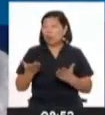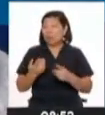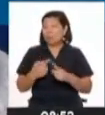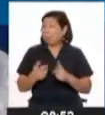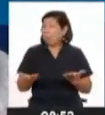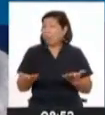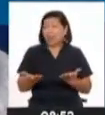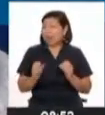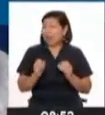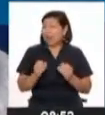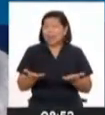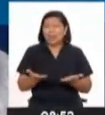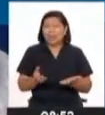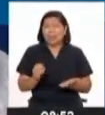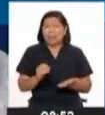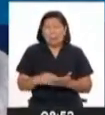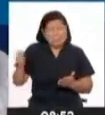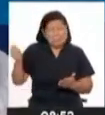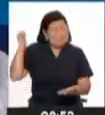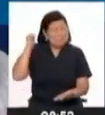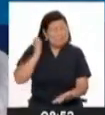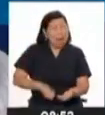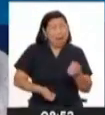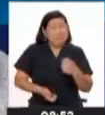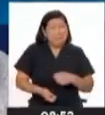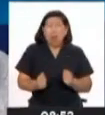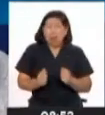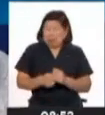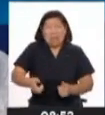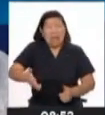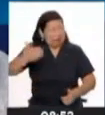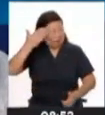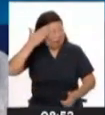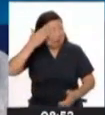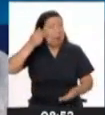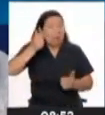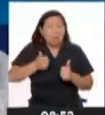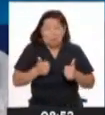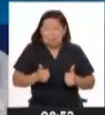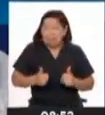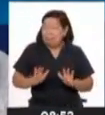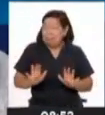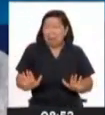pero dale un palmazo, ¿no? Estoy segura que con eso ya tu